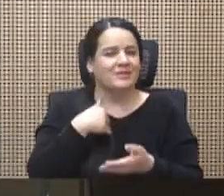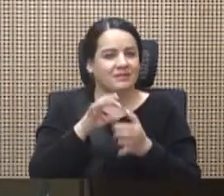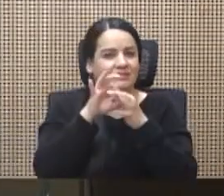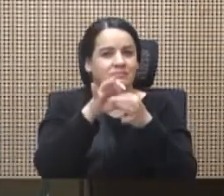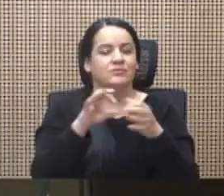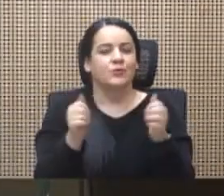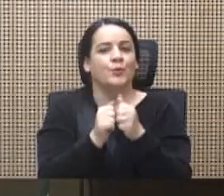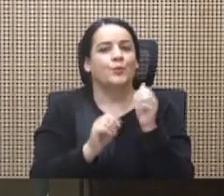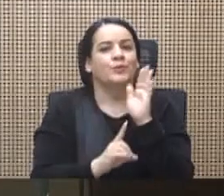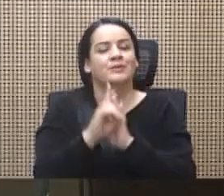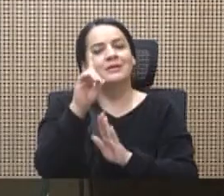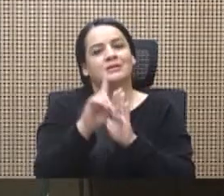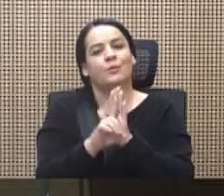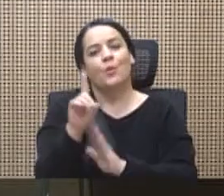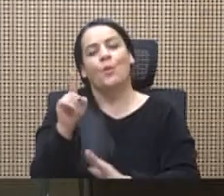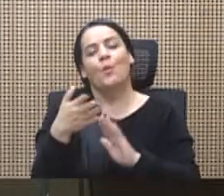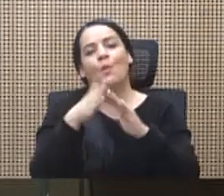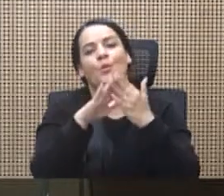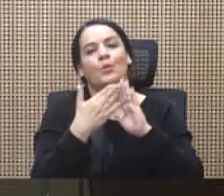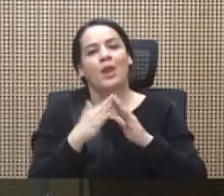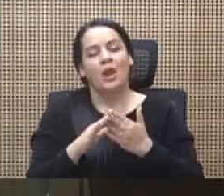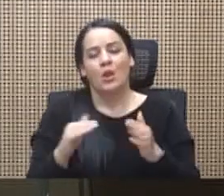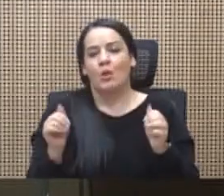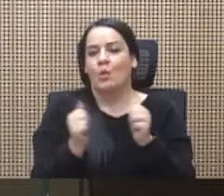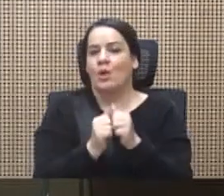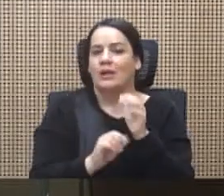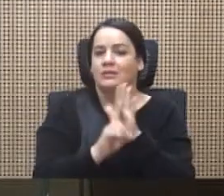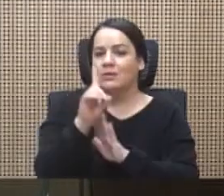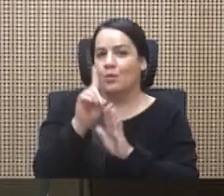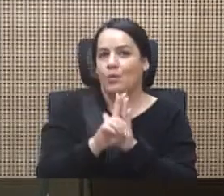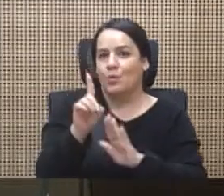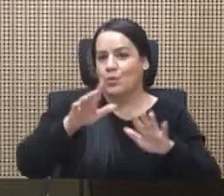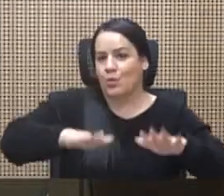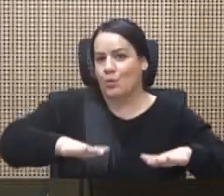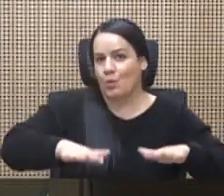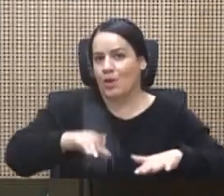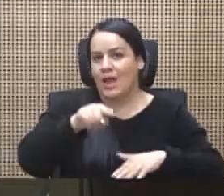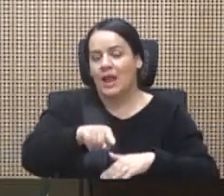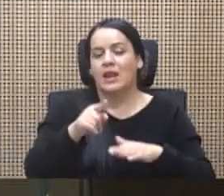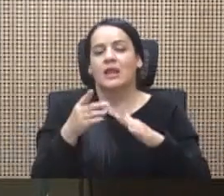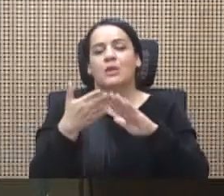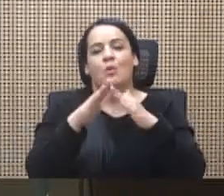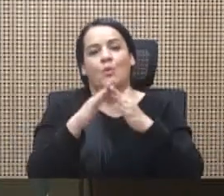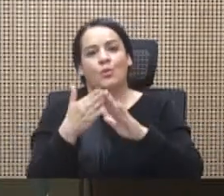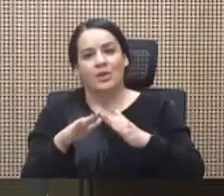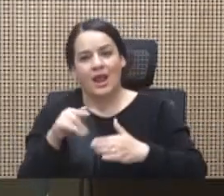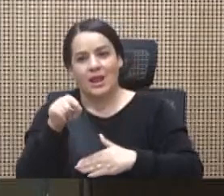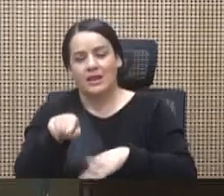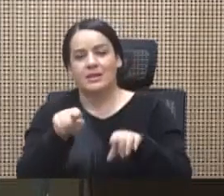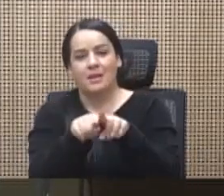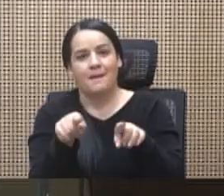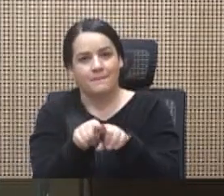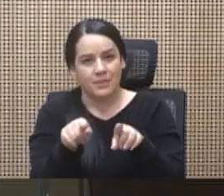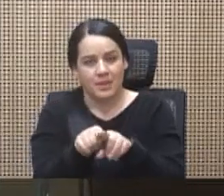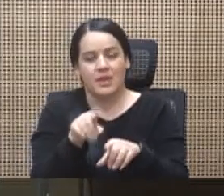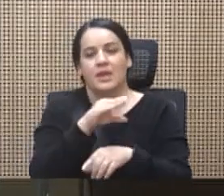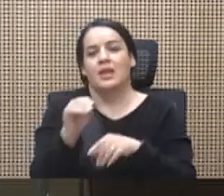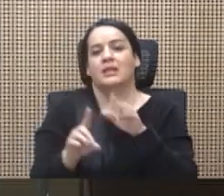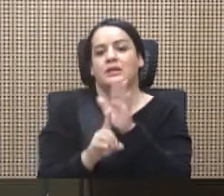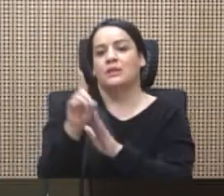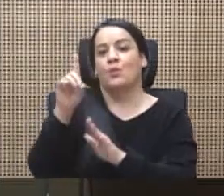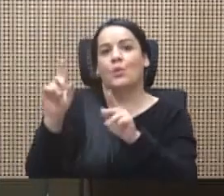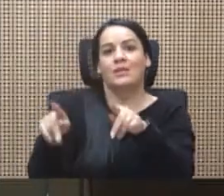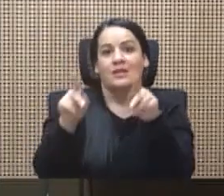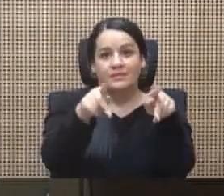desarrollo comunal con el desarrollo local y en el desarrollo comunal en el desarrollo local pero también en el desarrollo de